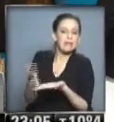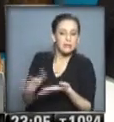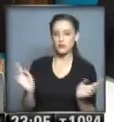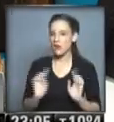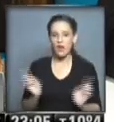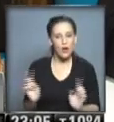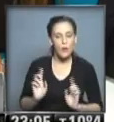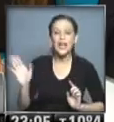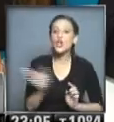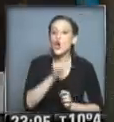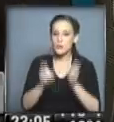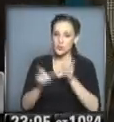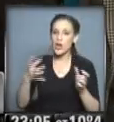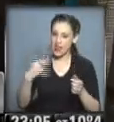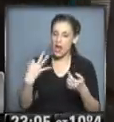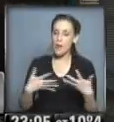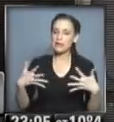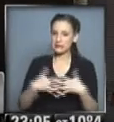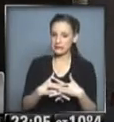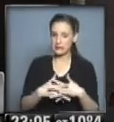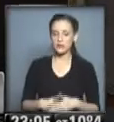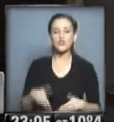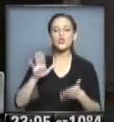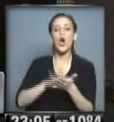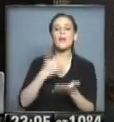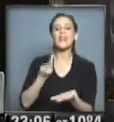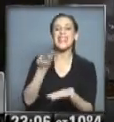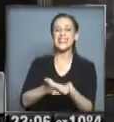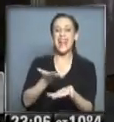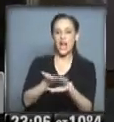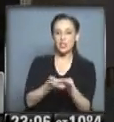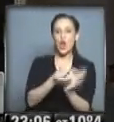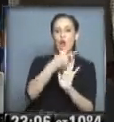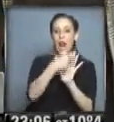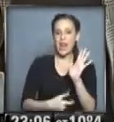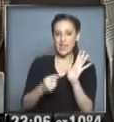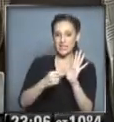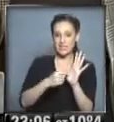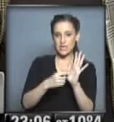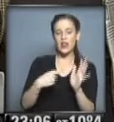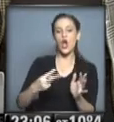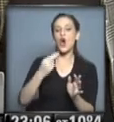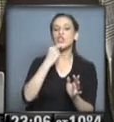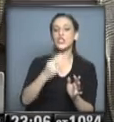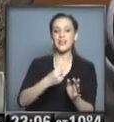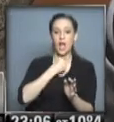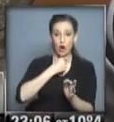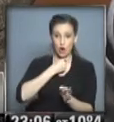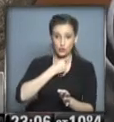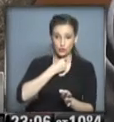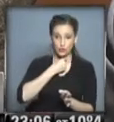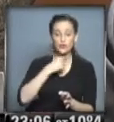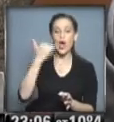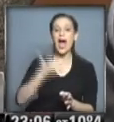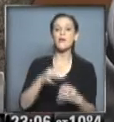para pasarnos a todos por encima en la presentación de la lista de juntos que participarán en las primarias del 11 de agosto estuvo presente el titular de